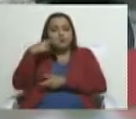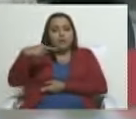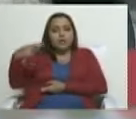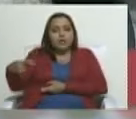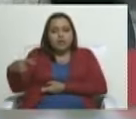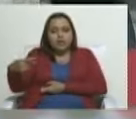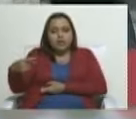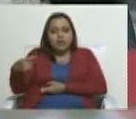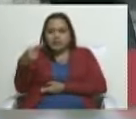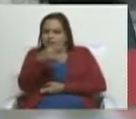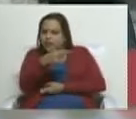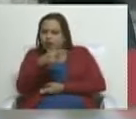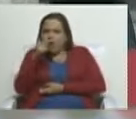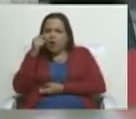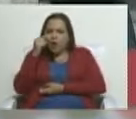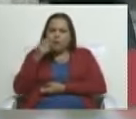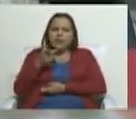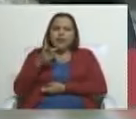este caso